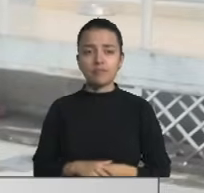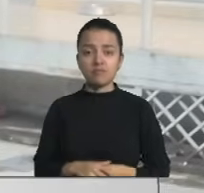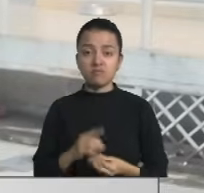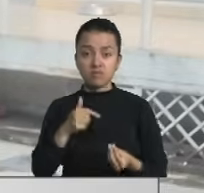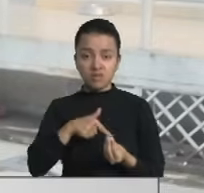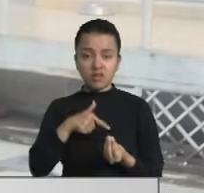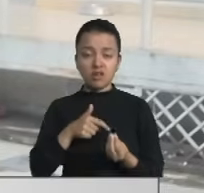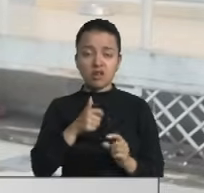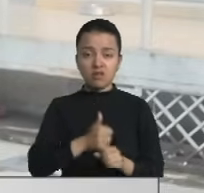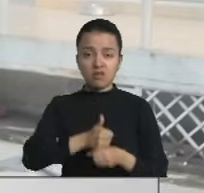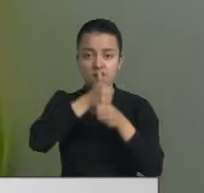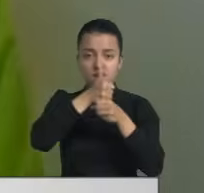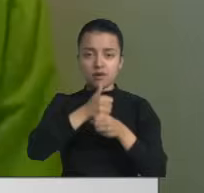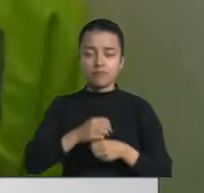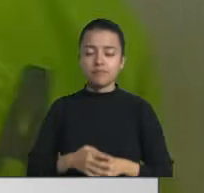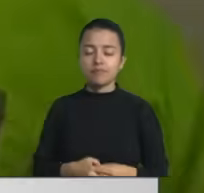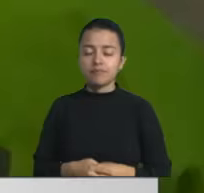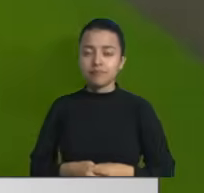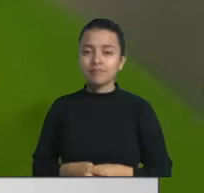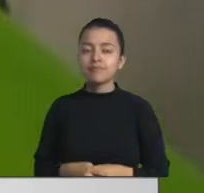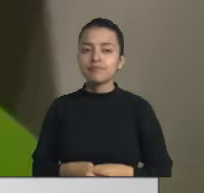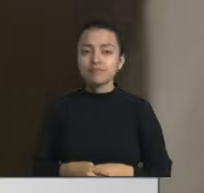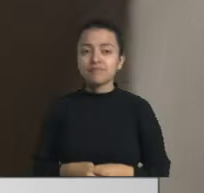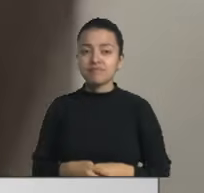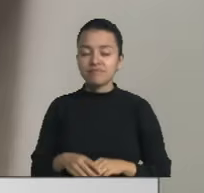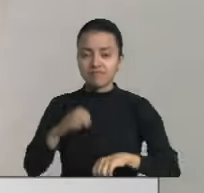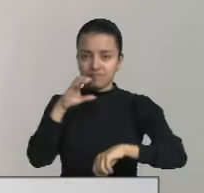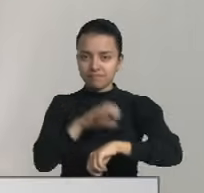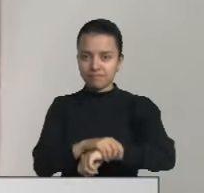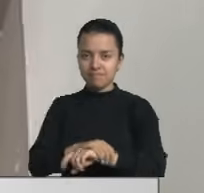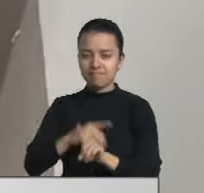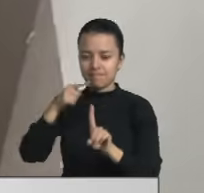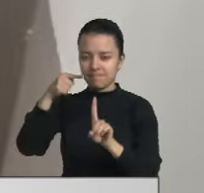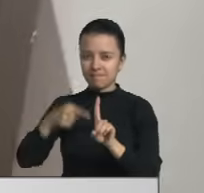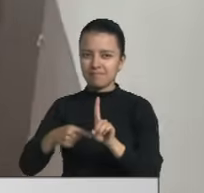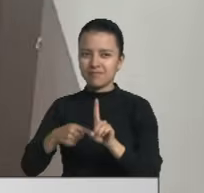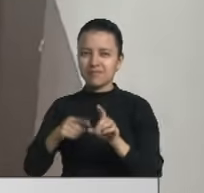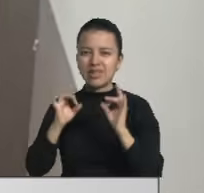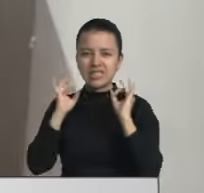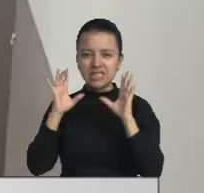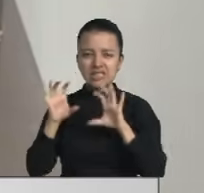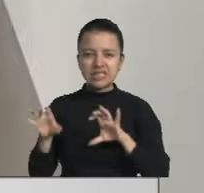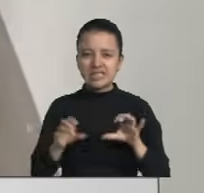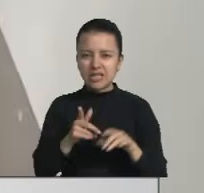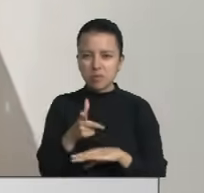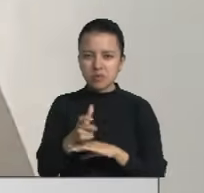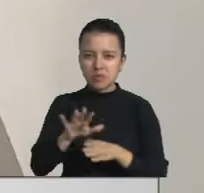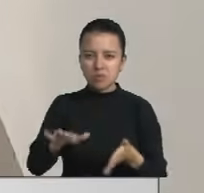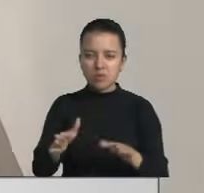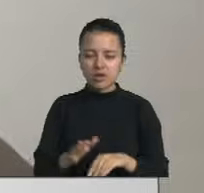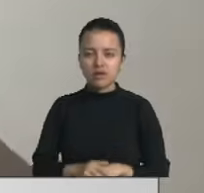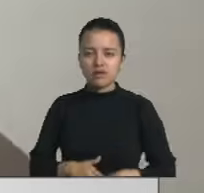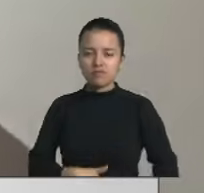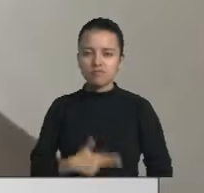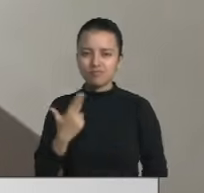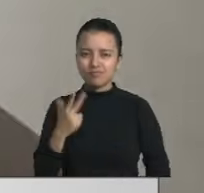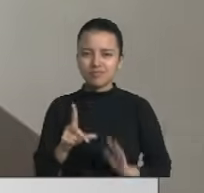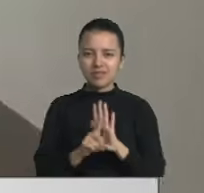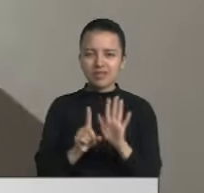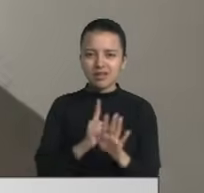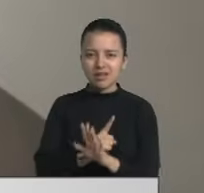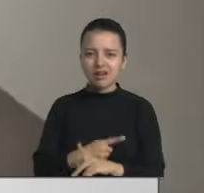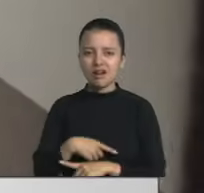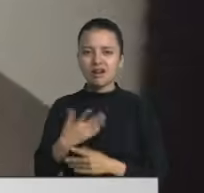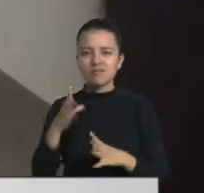del municipio de Corozal Sucre. Este sujeto le fueron imputados los delitos de homicidio agravado, fabricación, tráfico o porte de armas de fuego